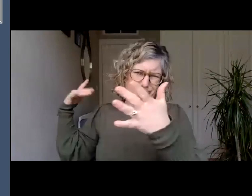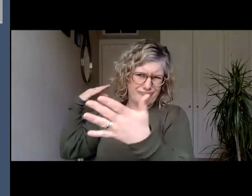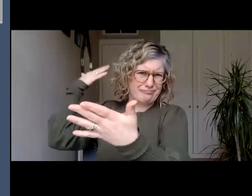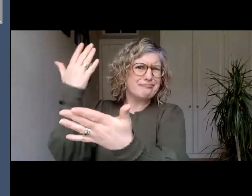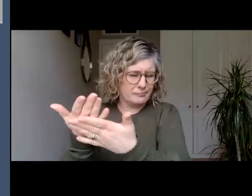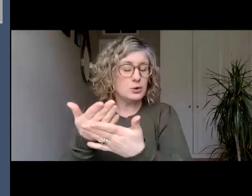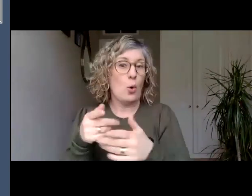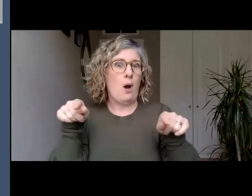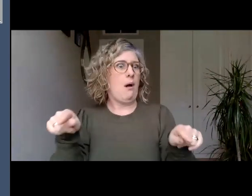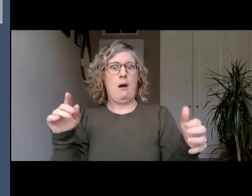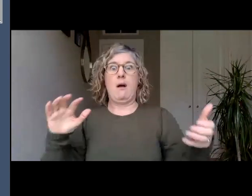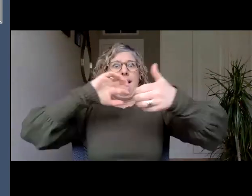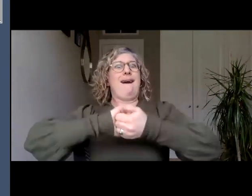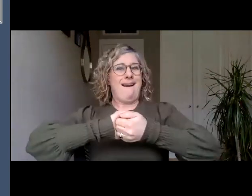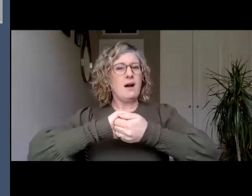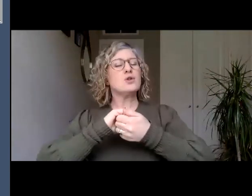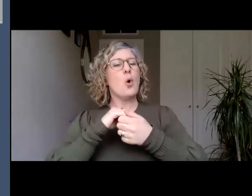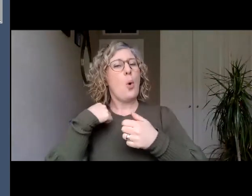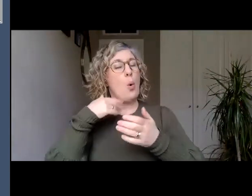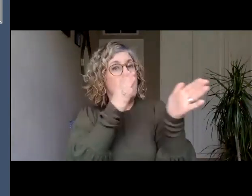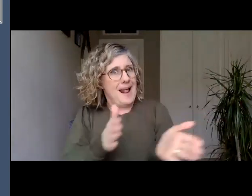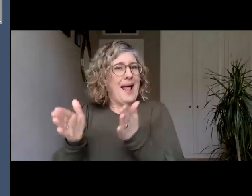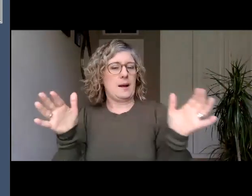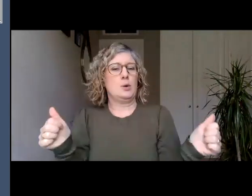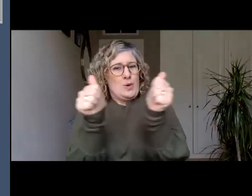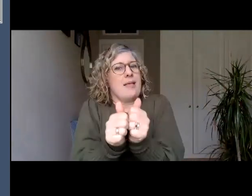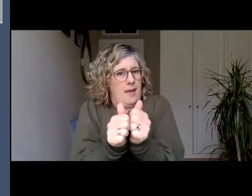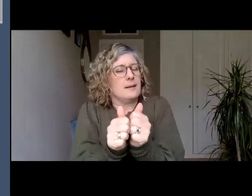que Heriot Watt es el